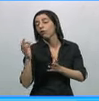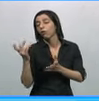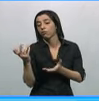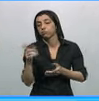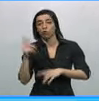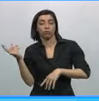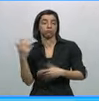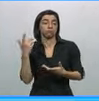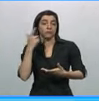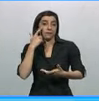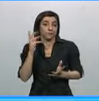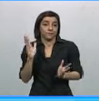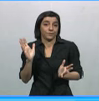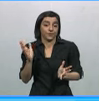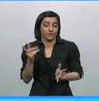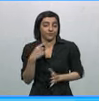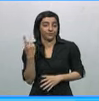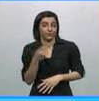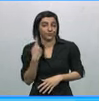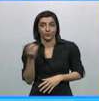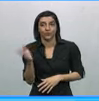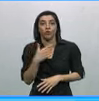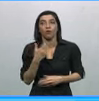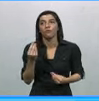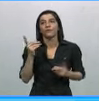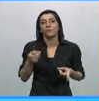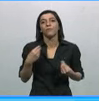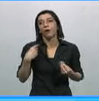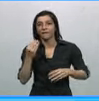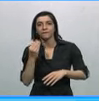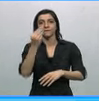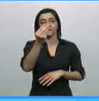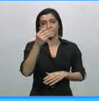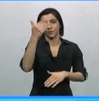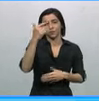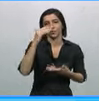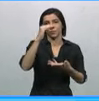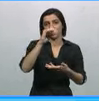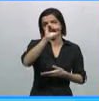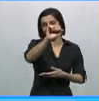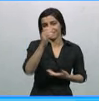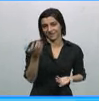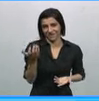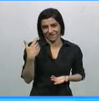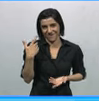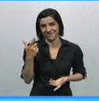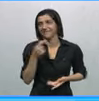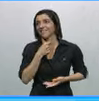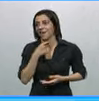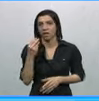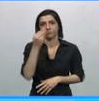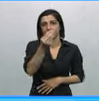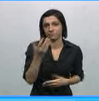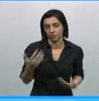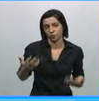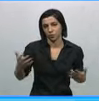campeonato, que le otorga una plaza a la Copa Libertadores directamente y esquiva la liguilla. Obviamente que